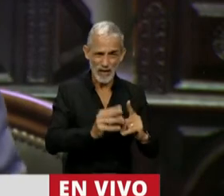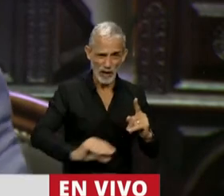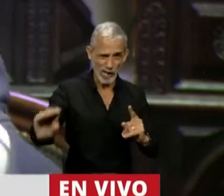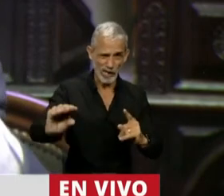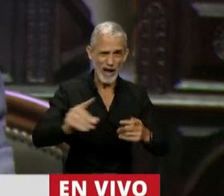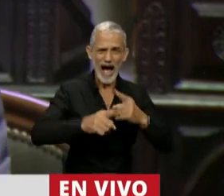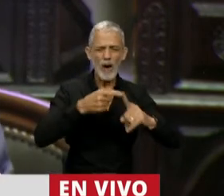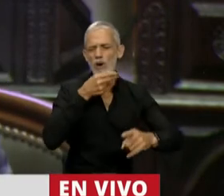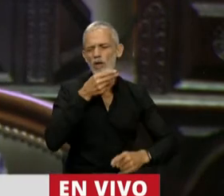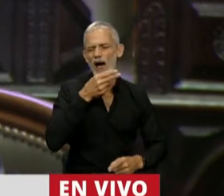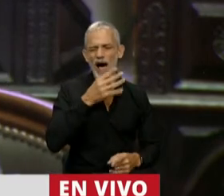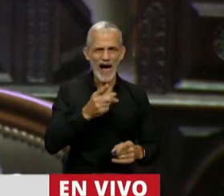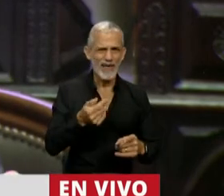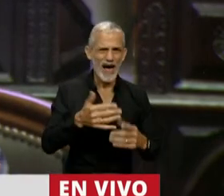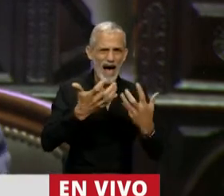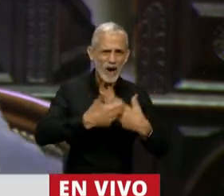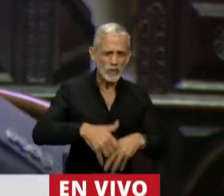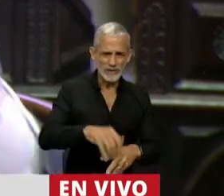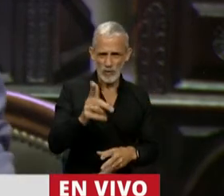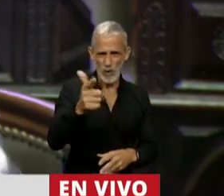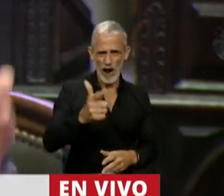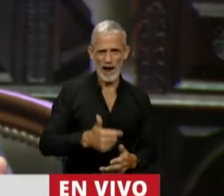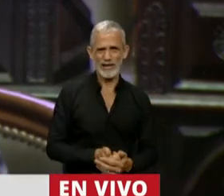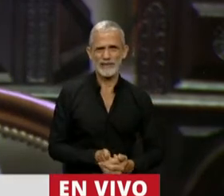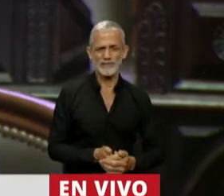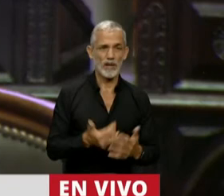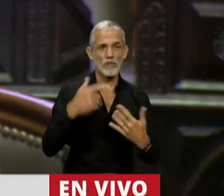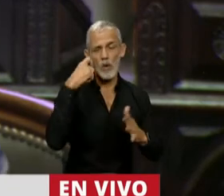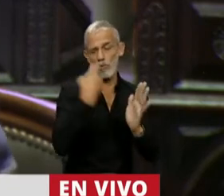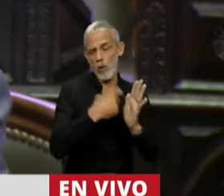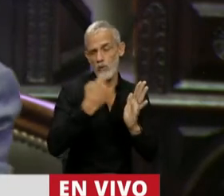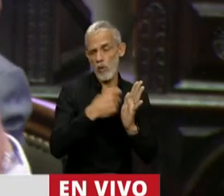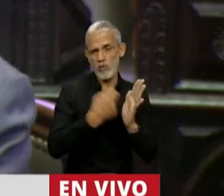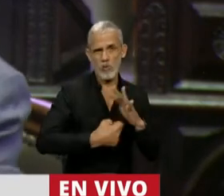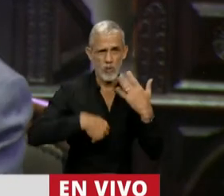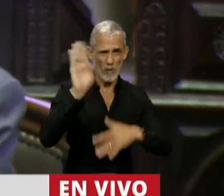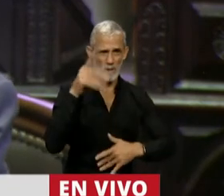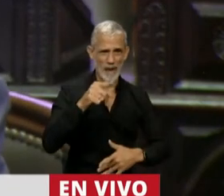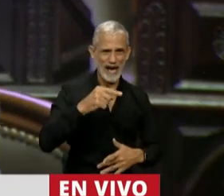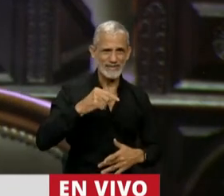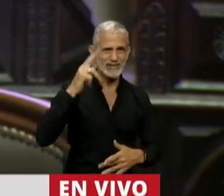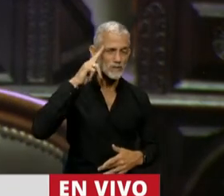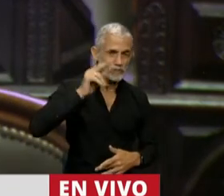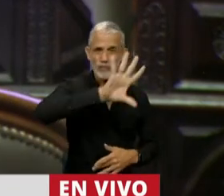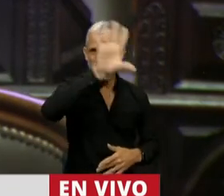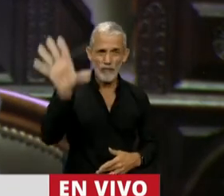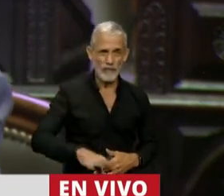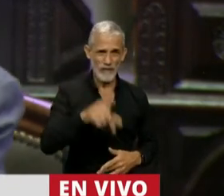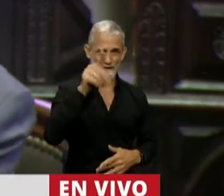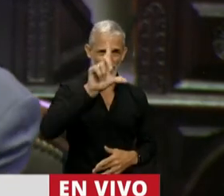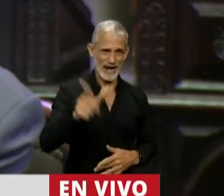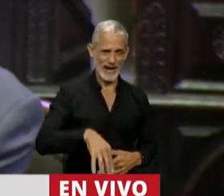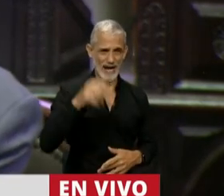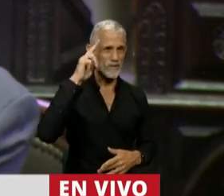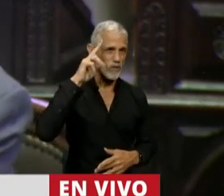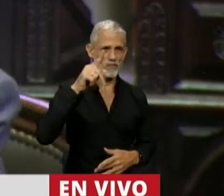sin acuerdo y se lo hace sin automaticidad. Es decir, mayor violación de lo que es el federalismo de concertación en